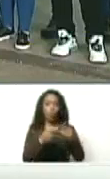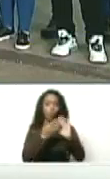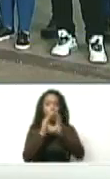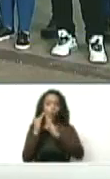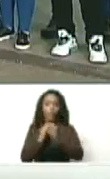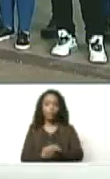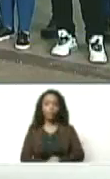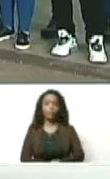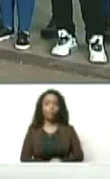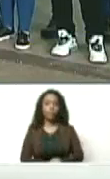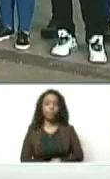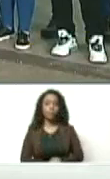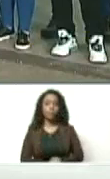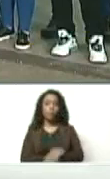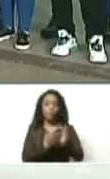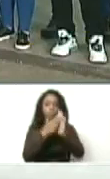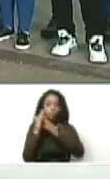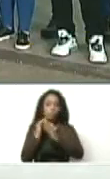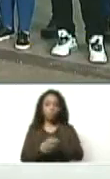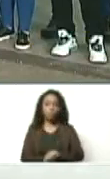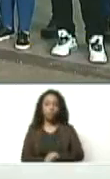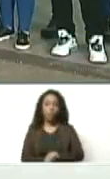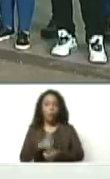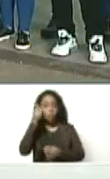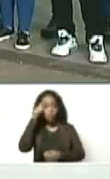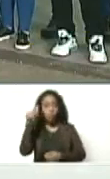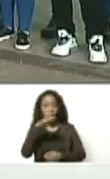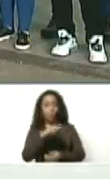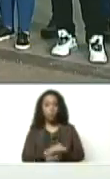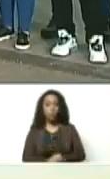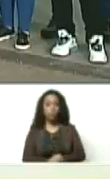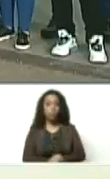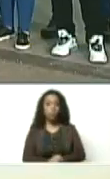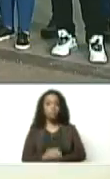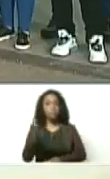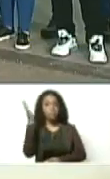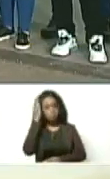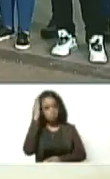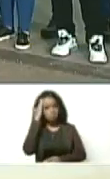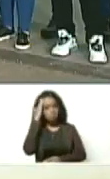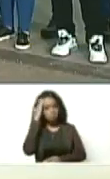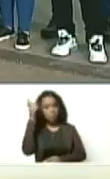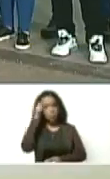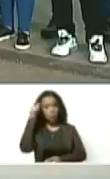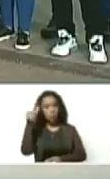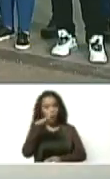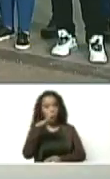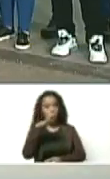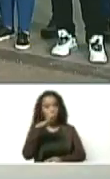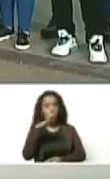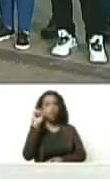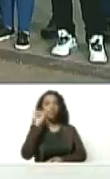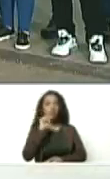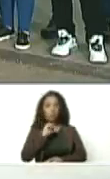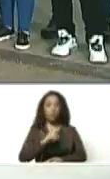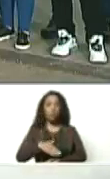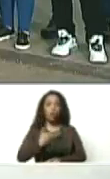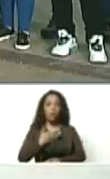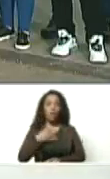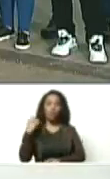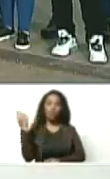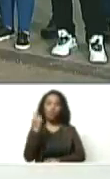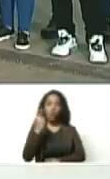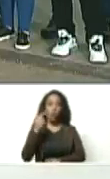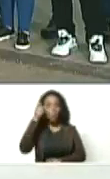comuneras, comunales. El pueblo sabe, el pueblo sí puede, solo